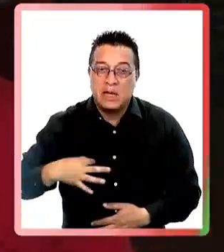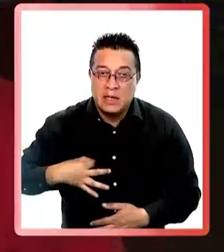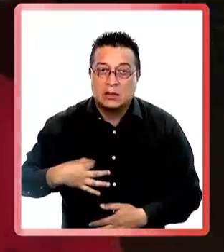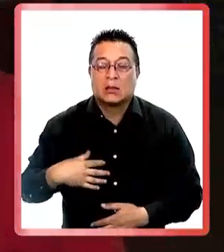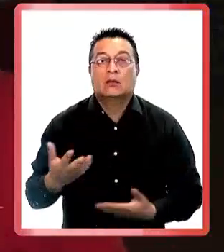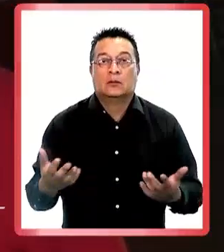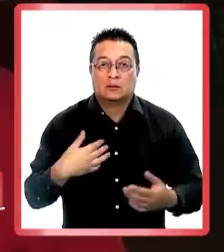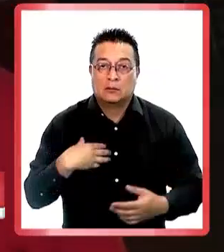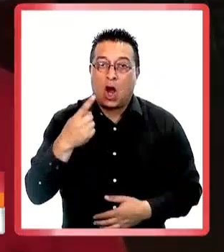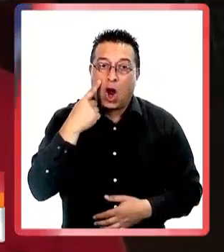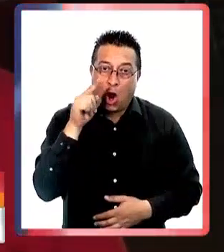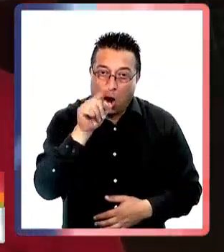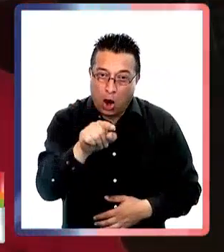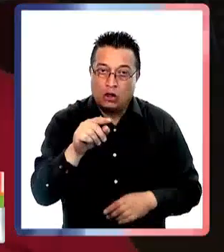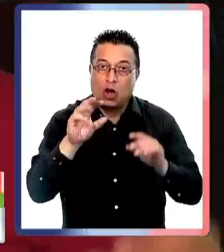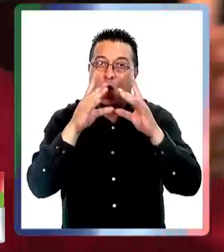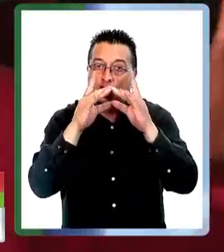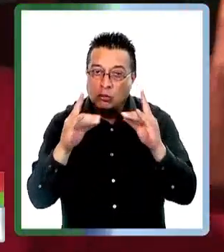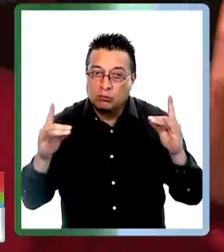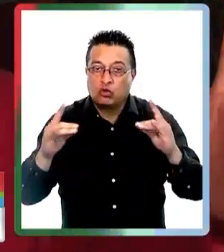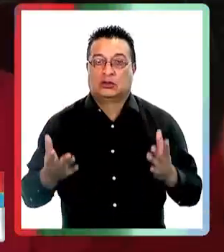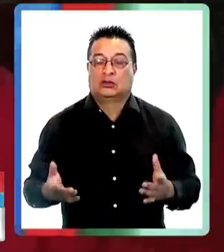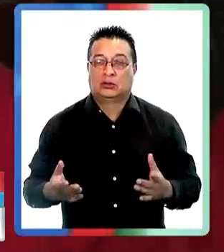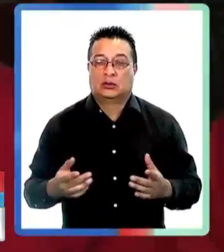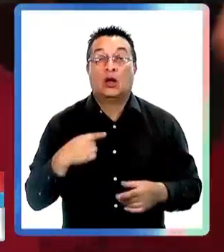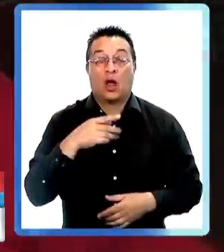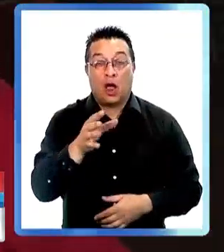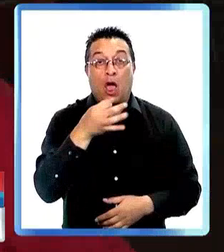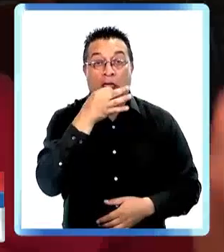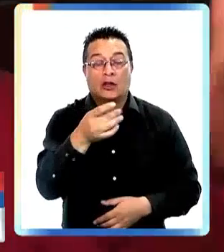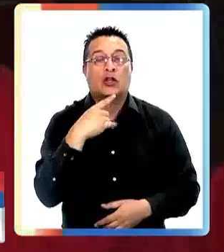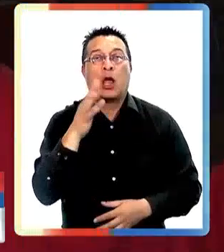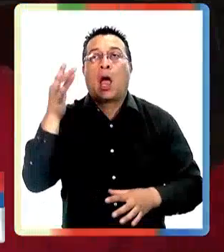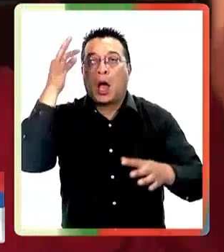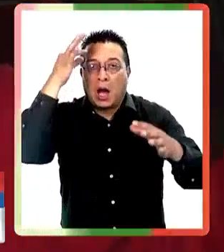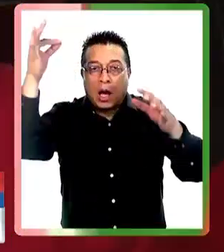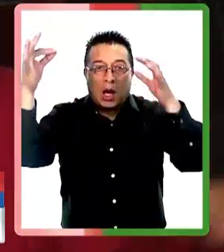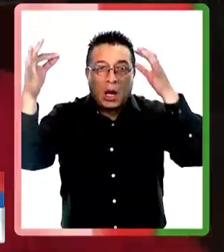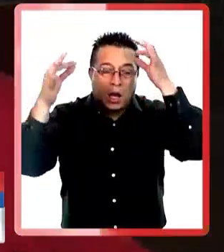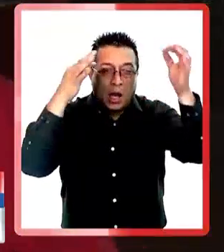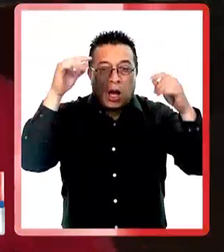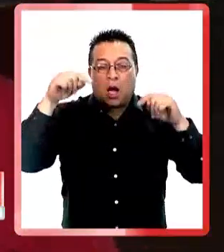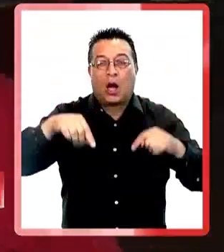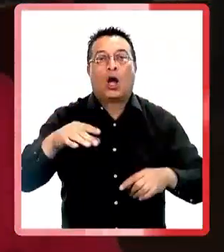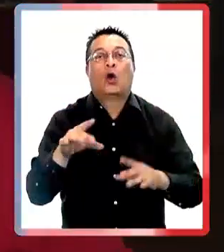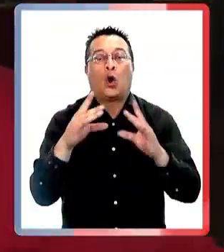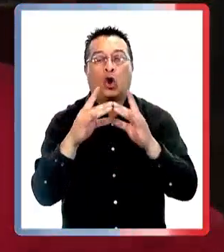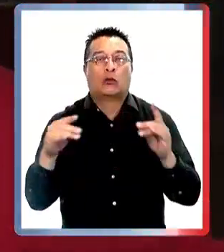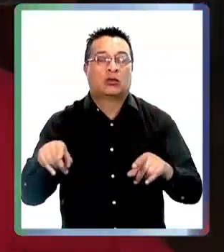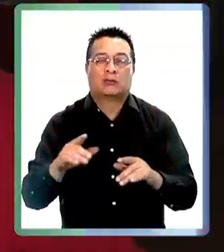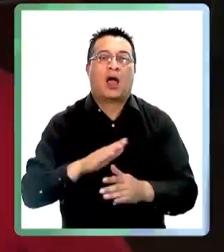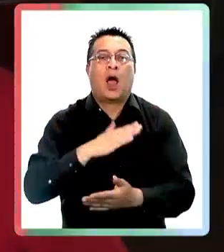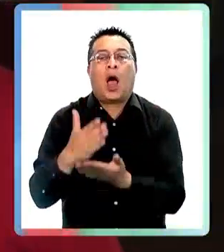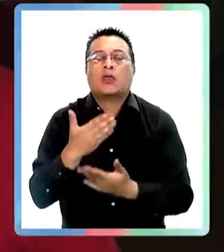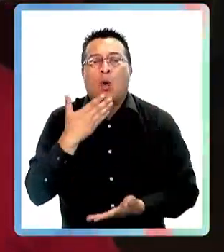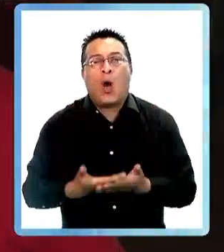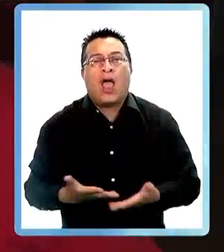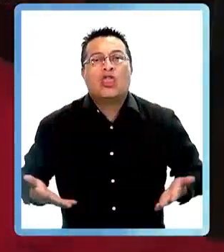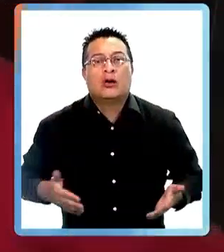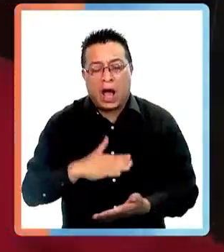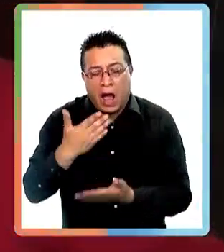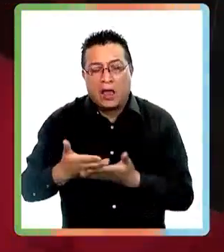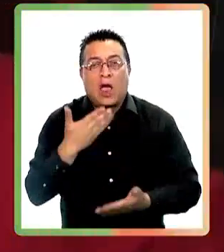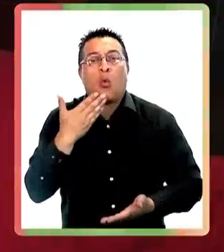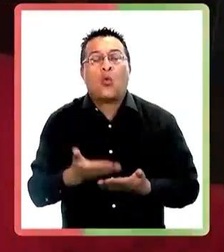ponga ojo y según usted su derecho aislado lo que hoy día ocurre en la comuna hasta cuándo hasta